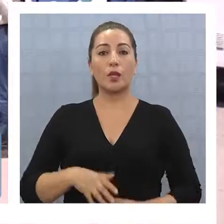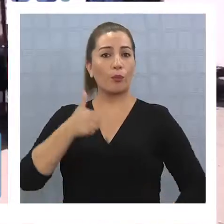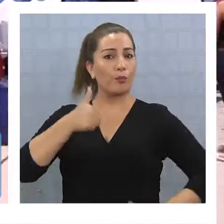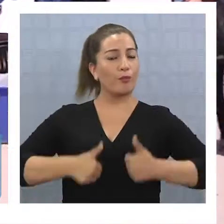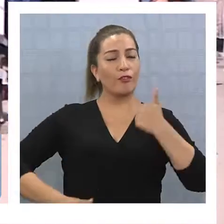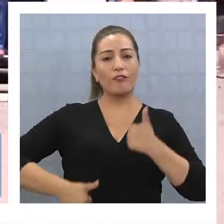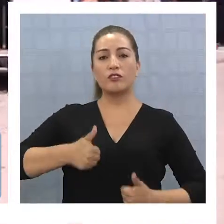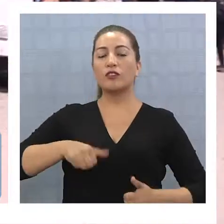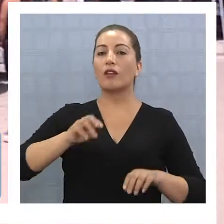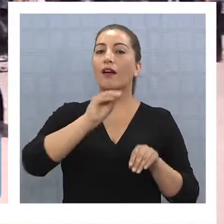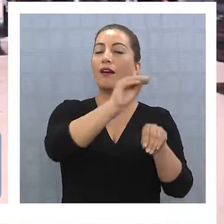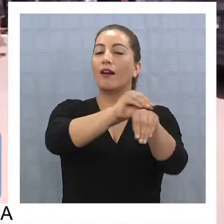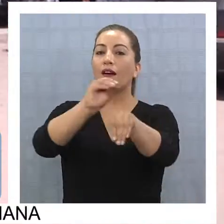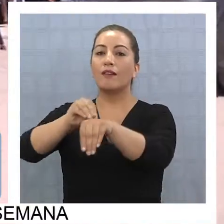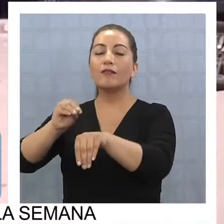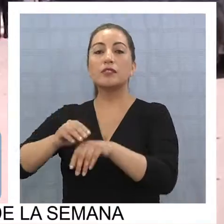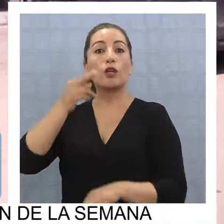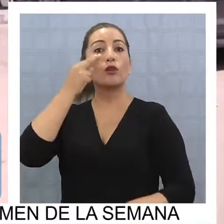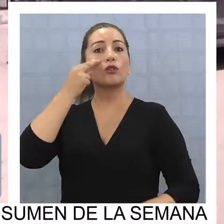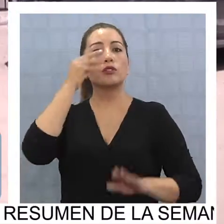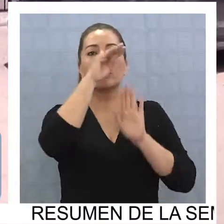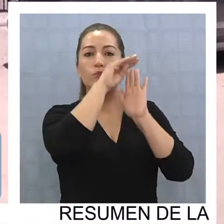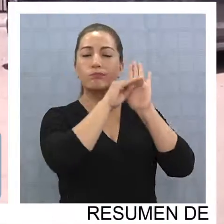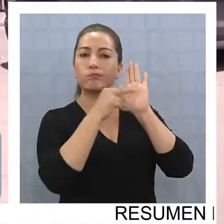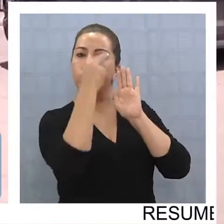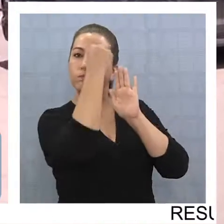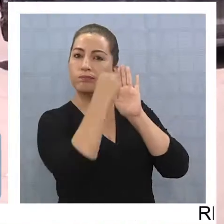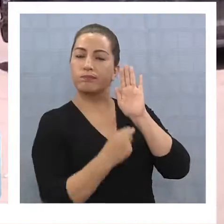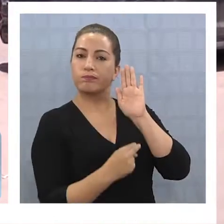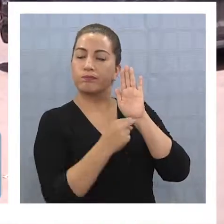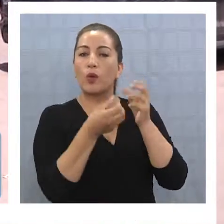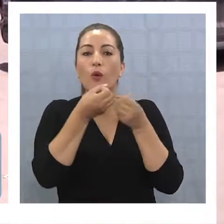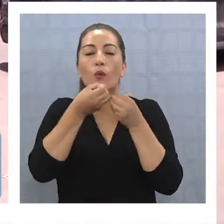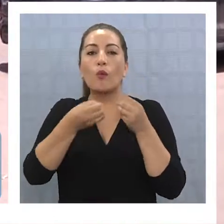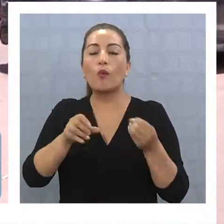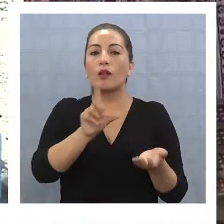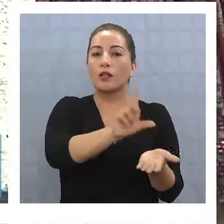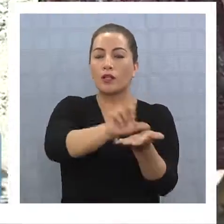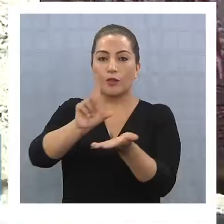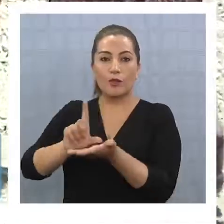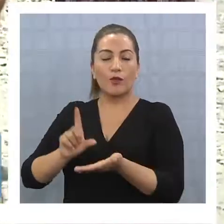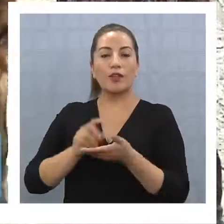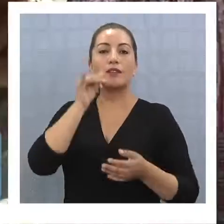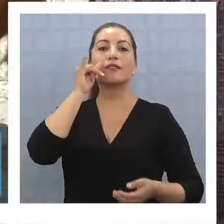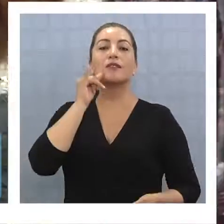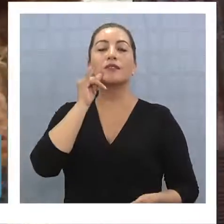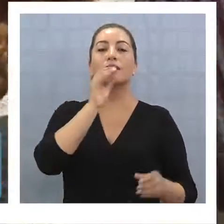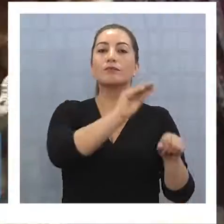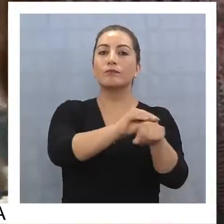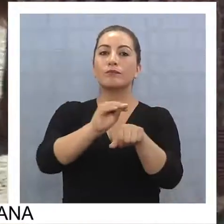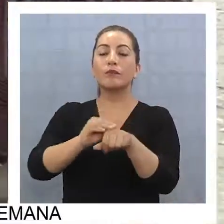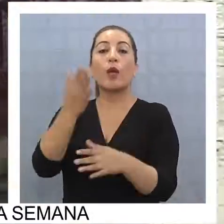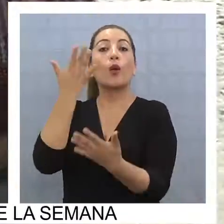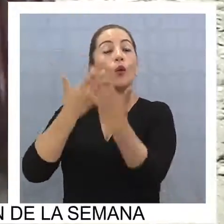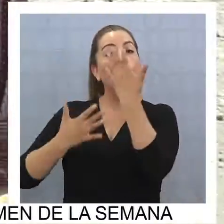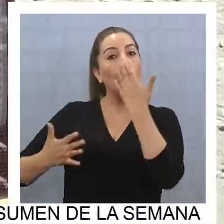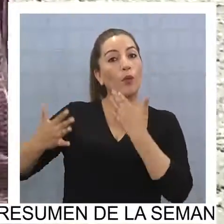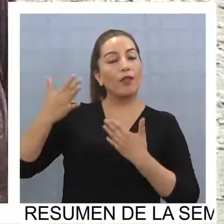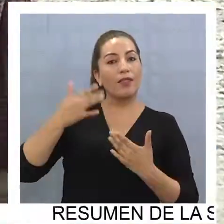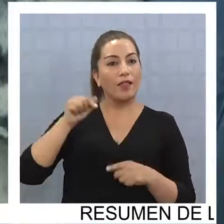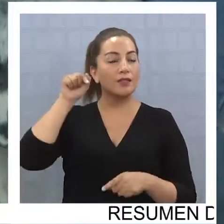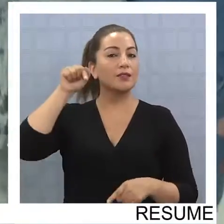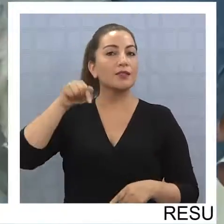profesionales hacen un llamado a conocer el programa en cualquiera de las localidades de la región, recomendando especialmente cuidados de los